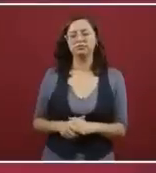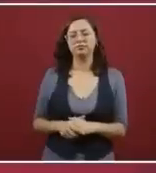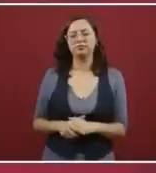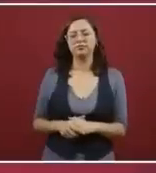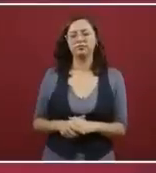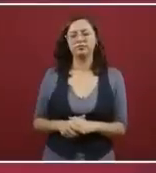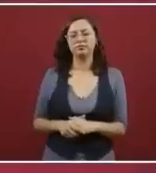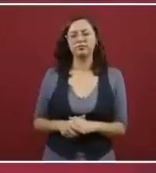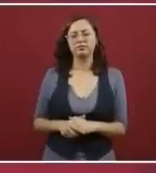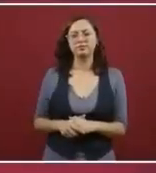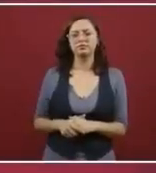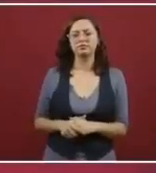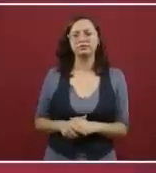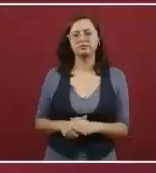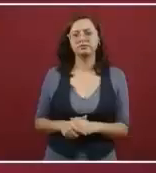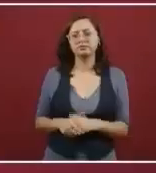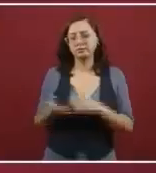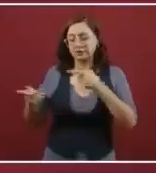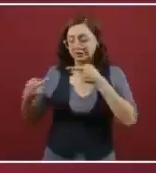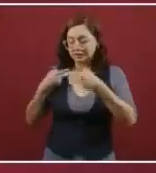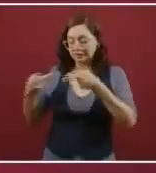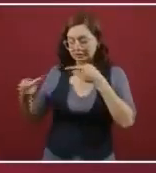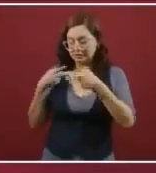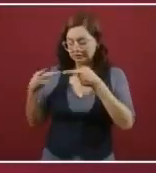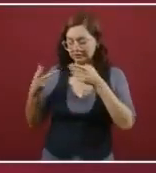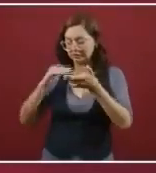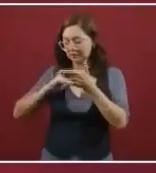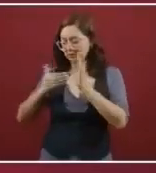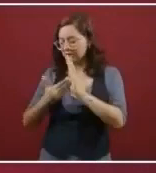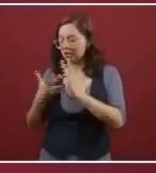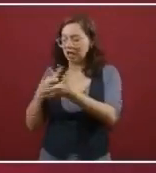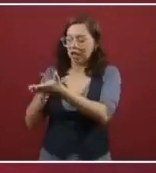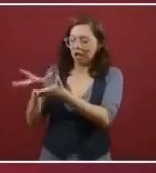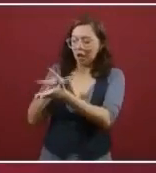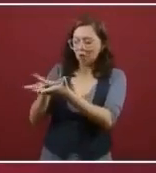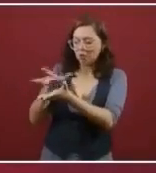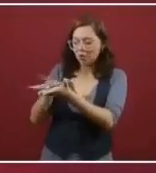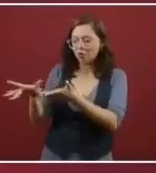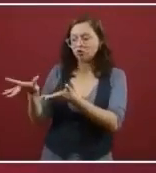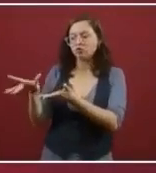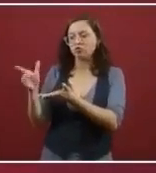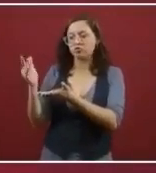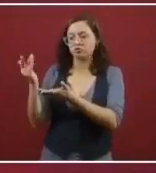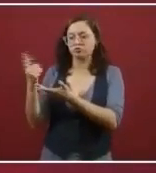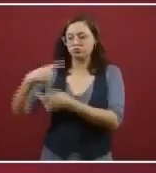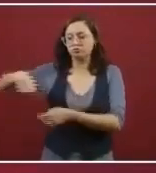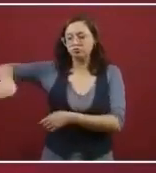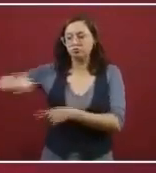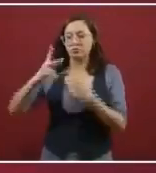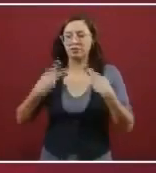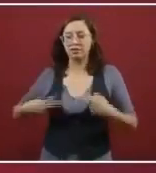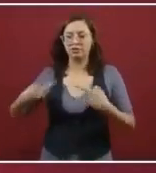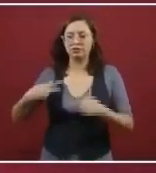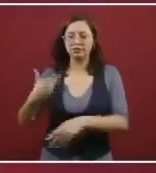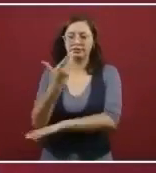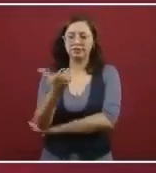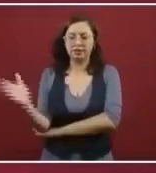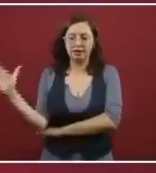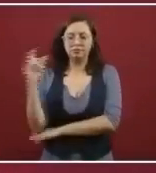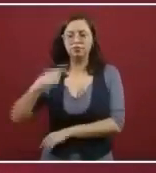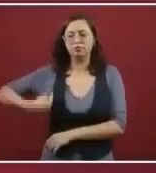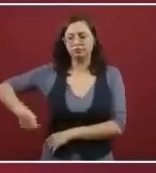Se está llevando a cabo un plan de apoyo a los productores. Estamos